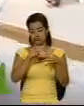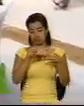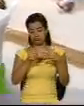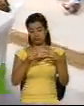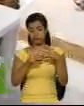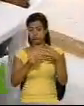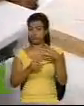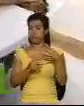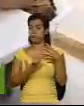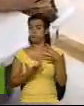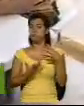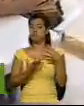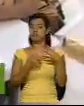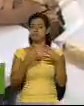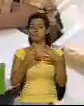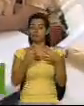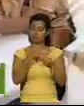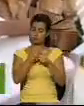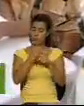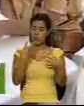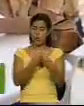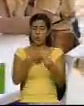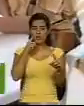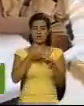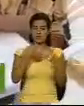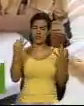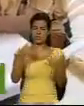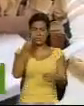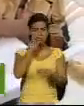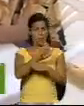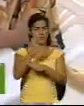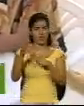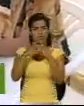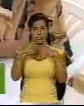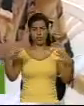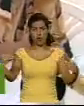para brindarle una mayor seguridad a nuestros